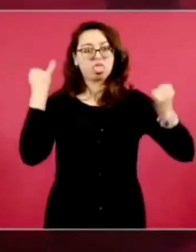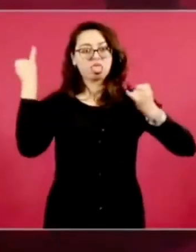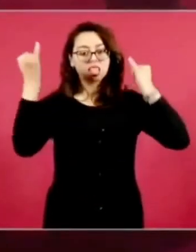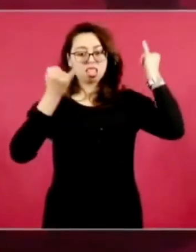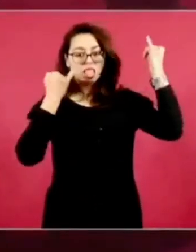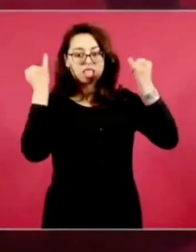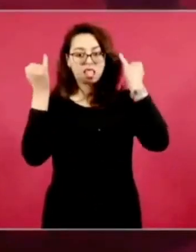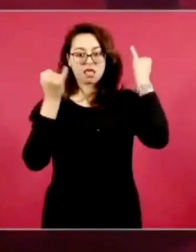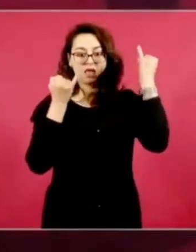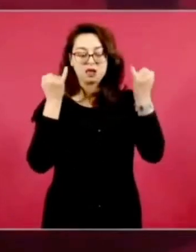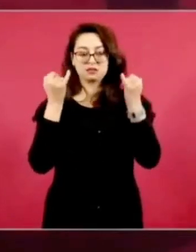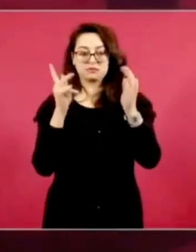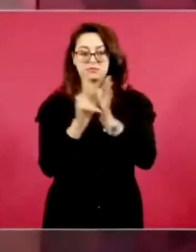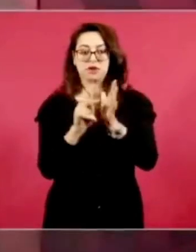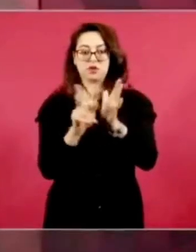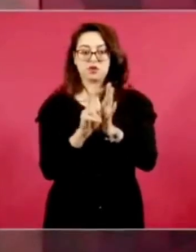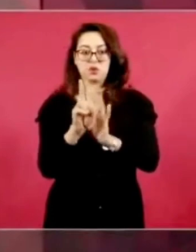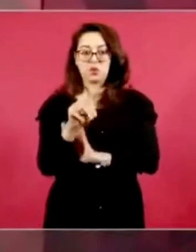ustedes en el Universal